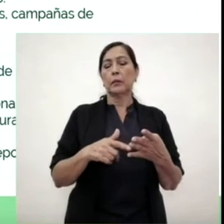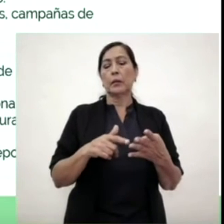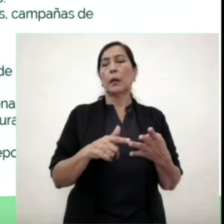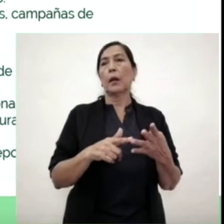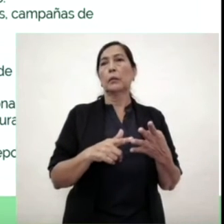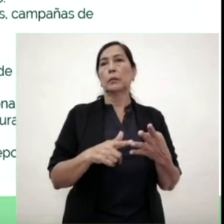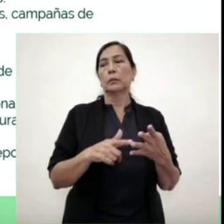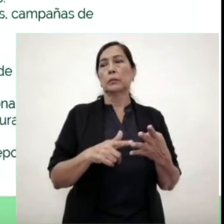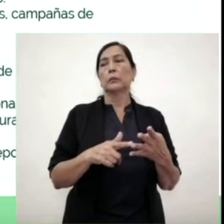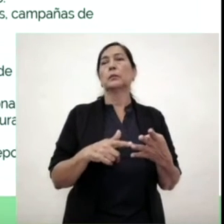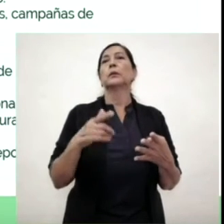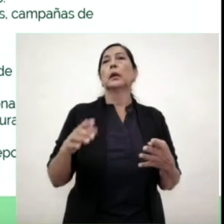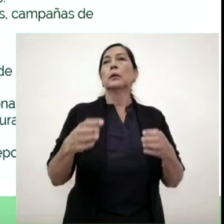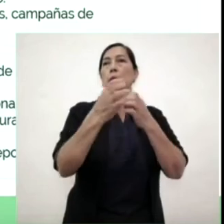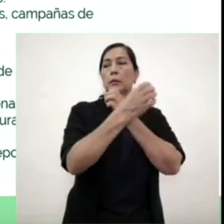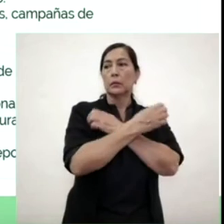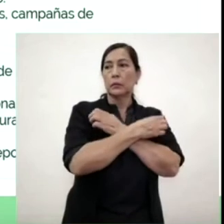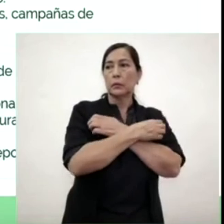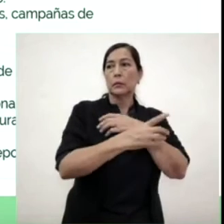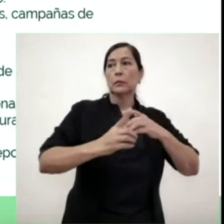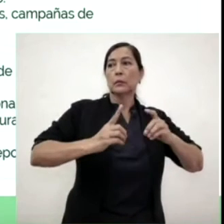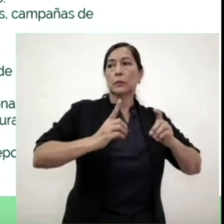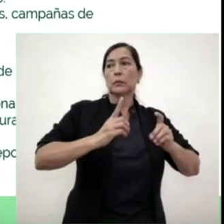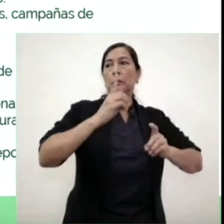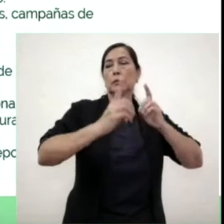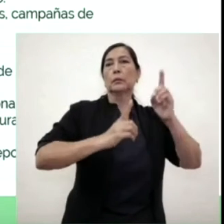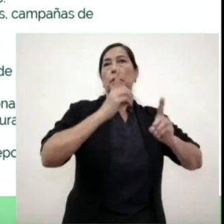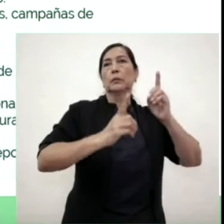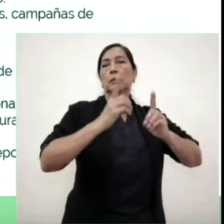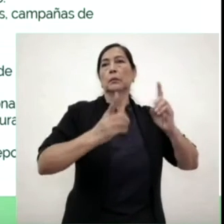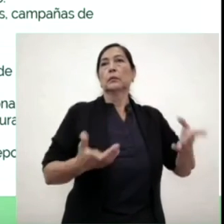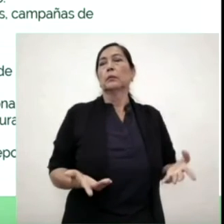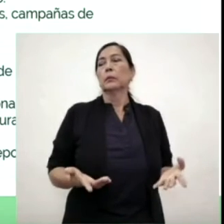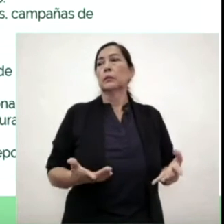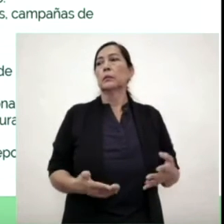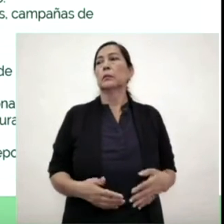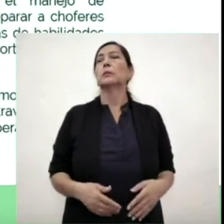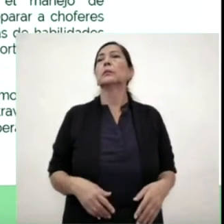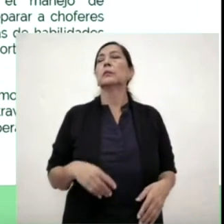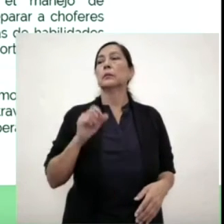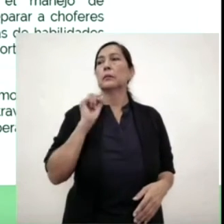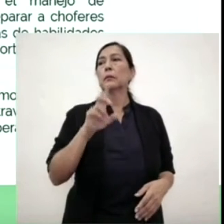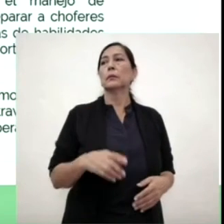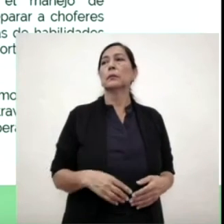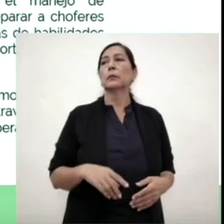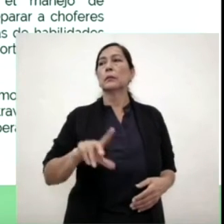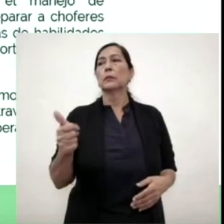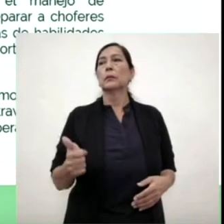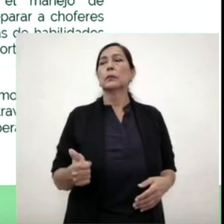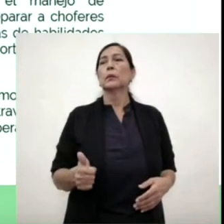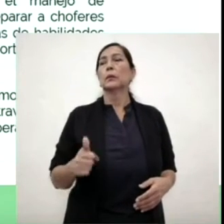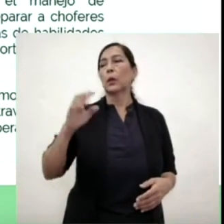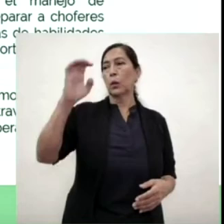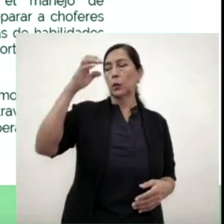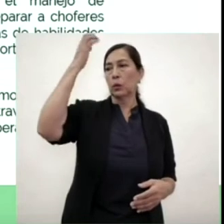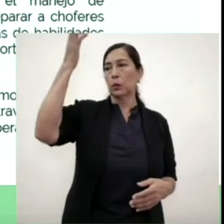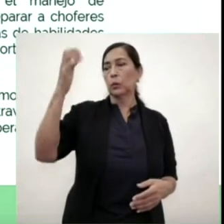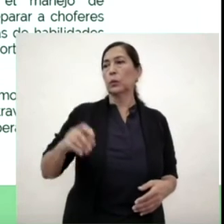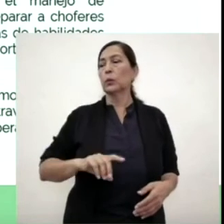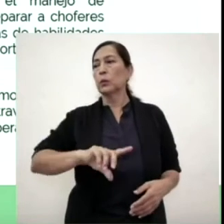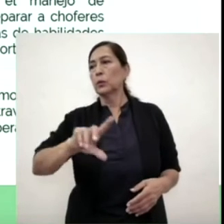el SECUFIT, las escuelas deportivas como escenarios de cultura física y deporte. Adelante. Cultura, el